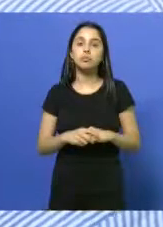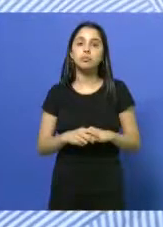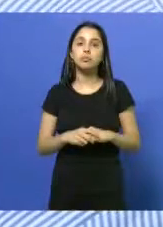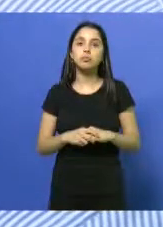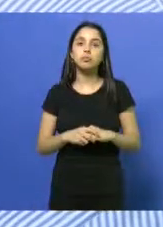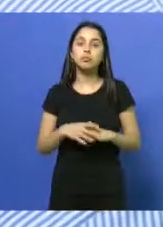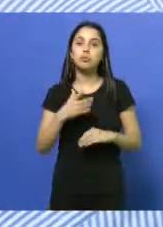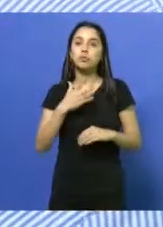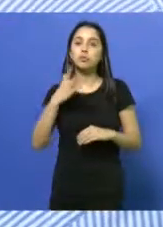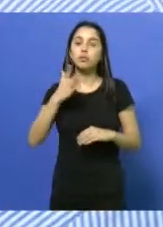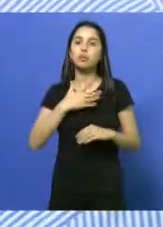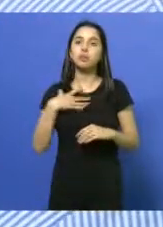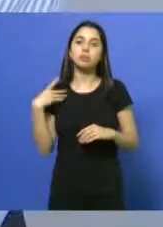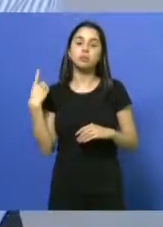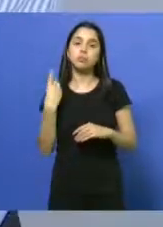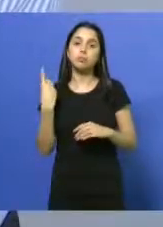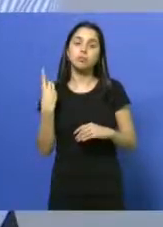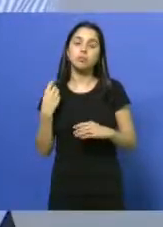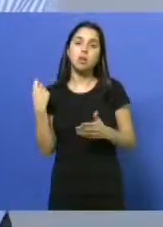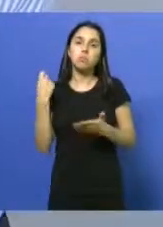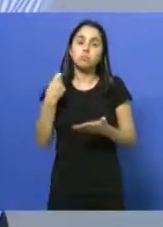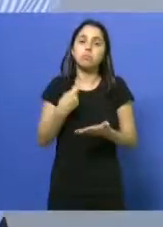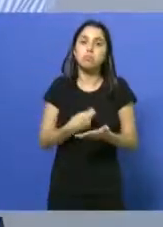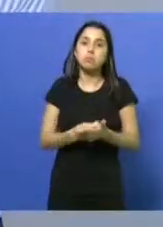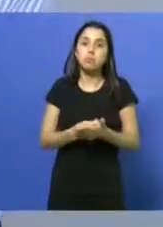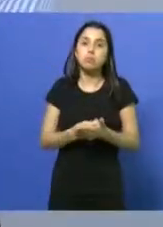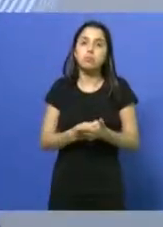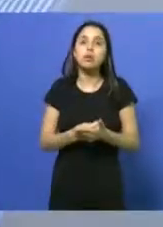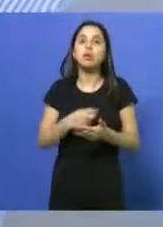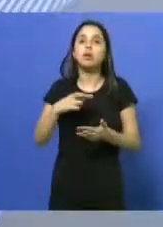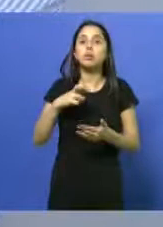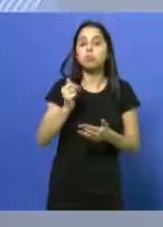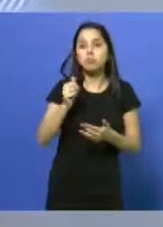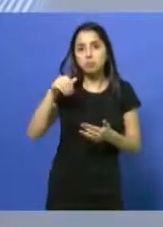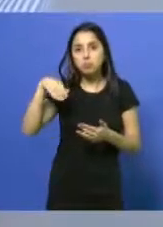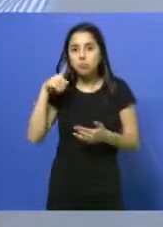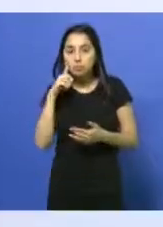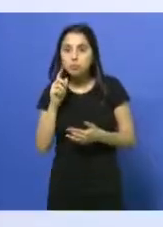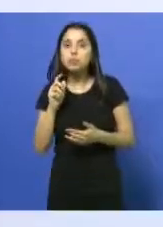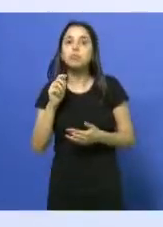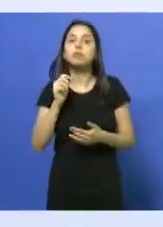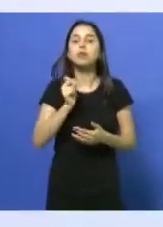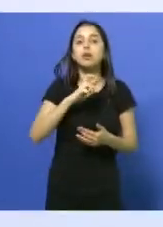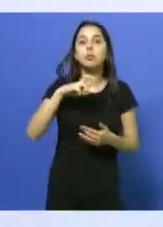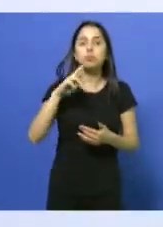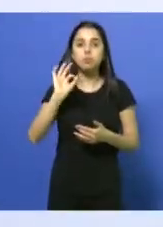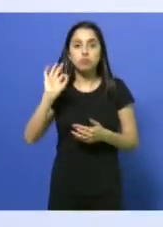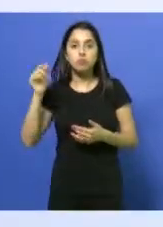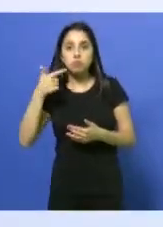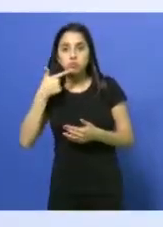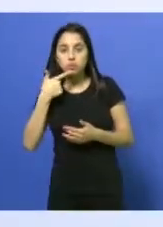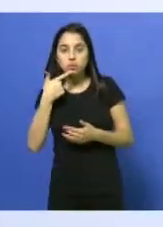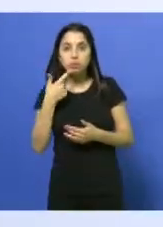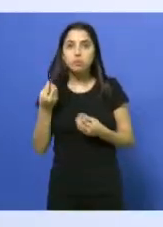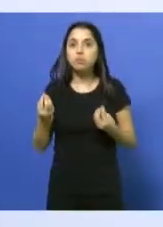Estado, porque es el gran contratante, digamos, como SPAMI, APRO y algunas obras sociales nacionales, de